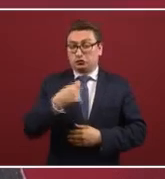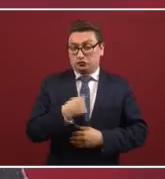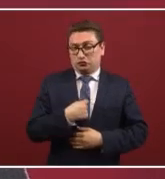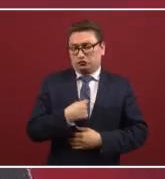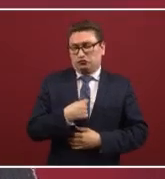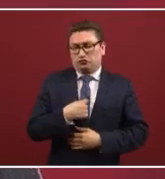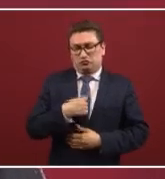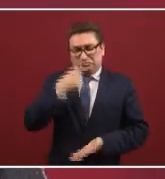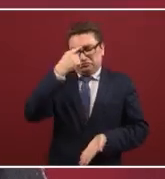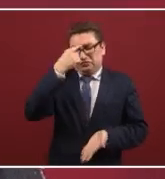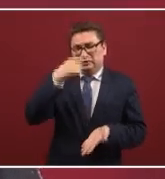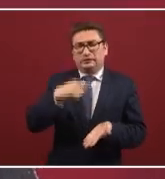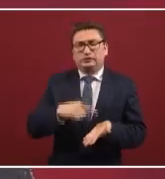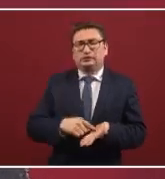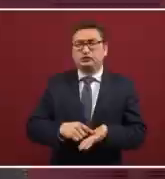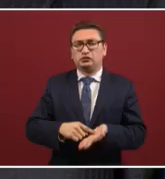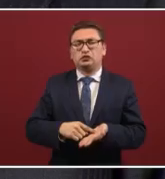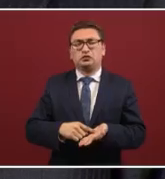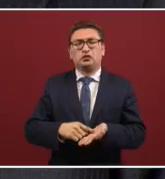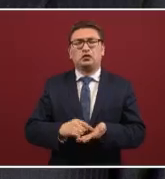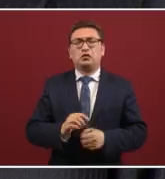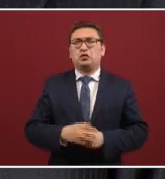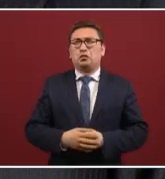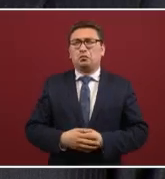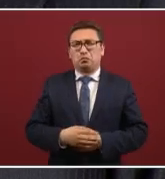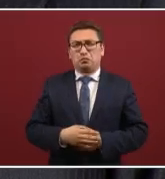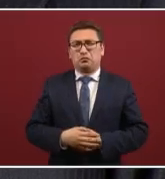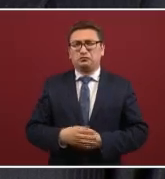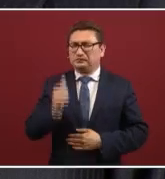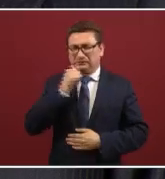bueno el que